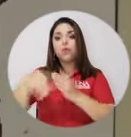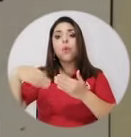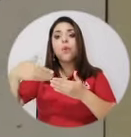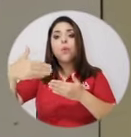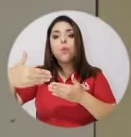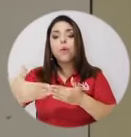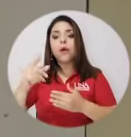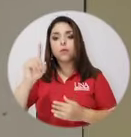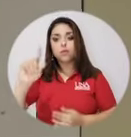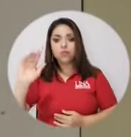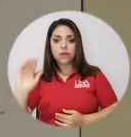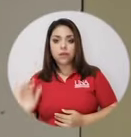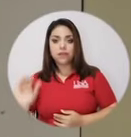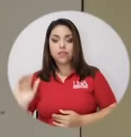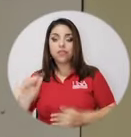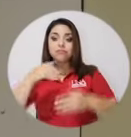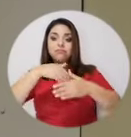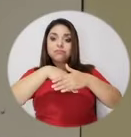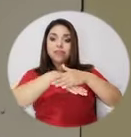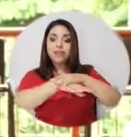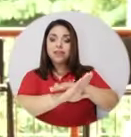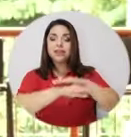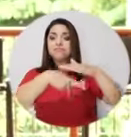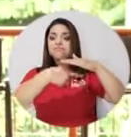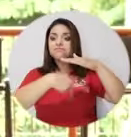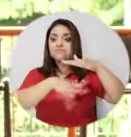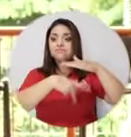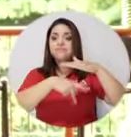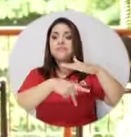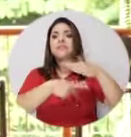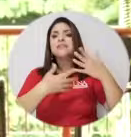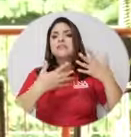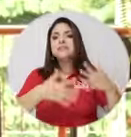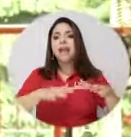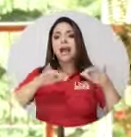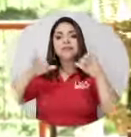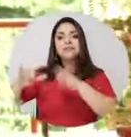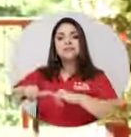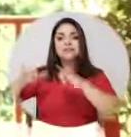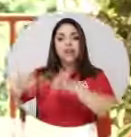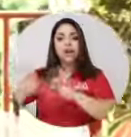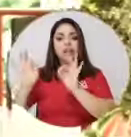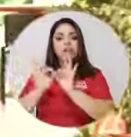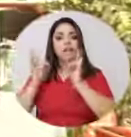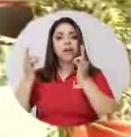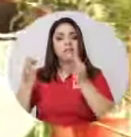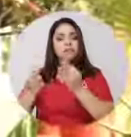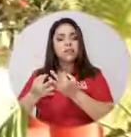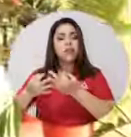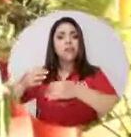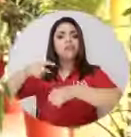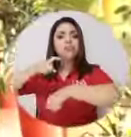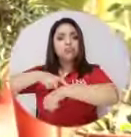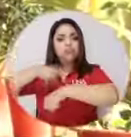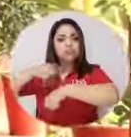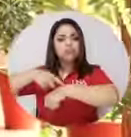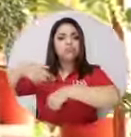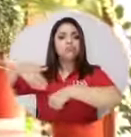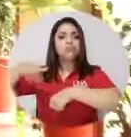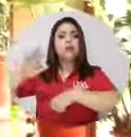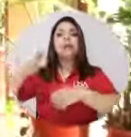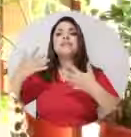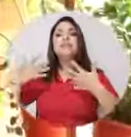vista evolutivo y de desarrollo. Para cuando un niño ingresa al preescolar, ya han pasado miles de días con su